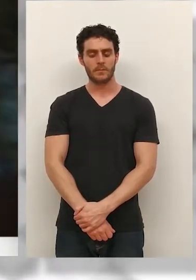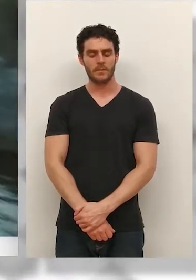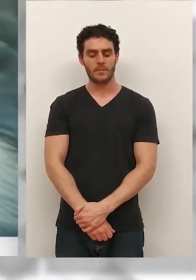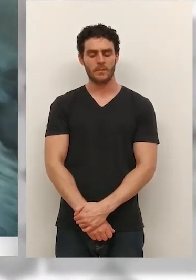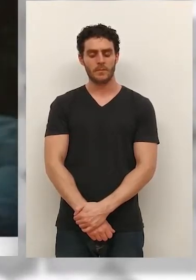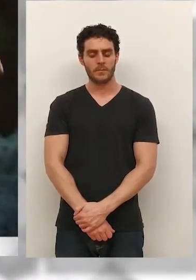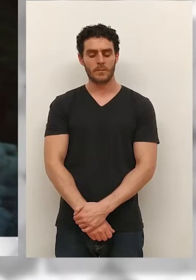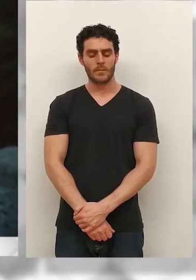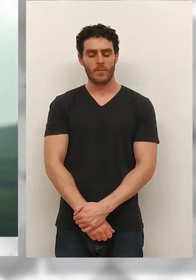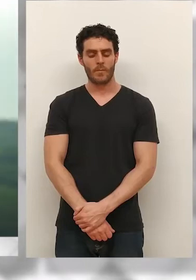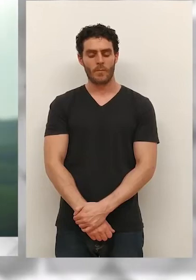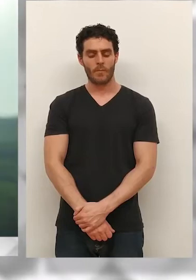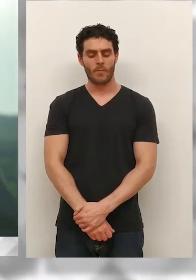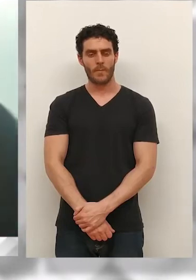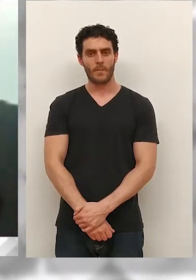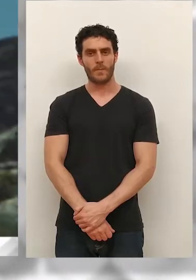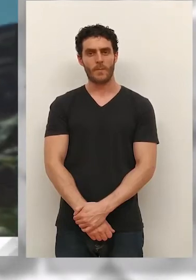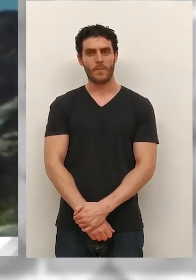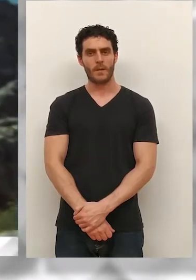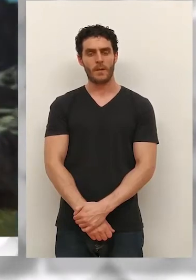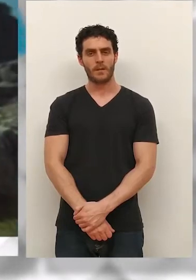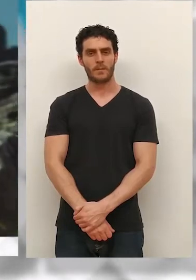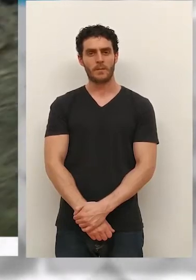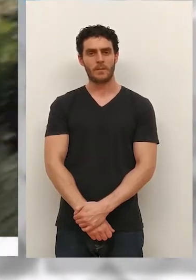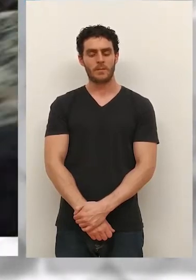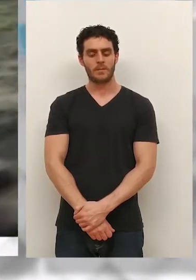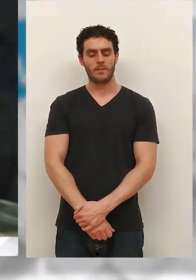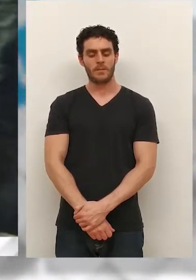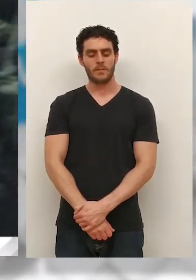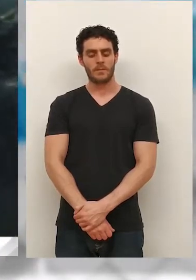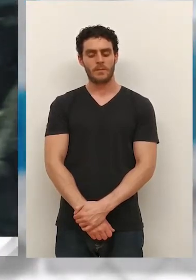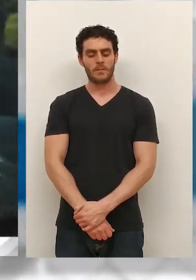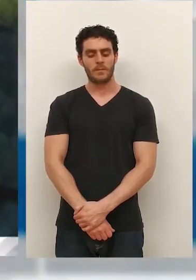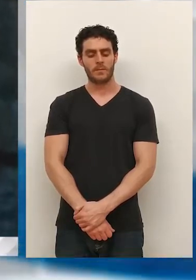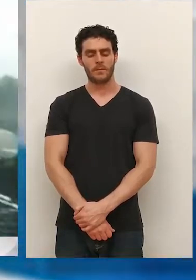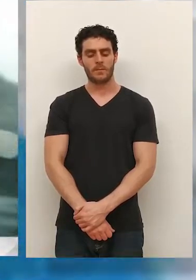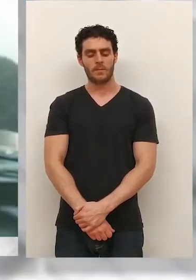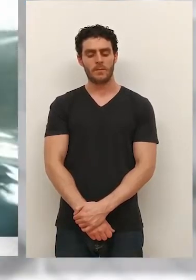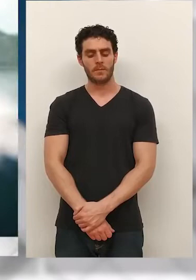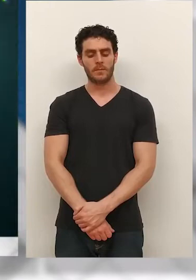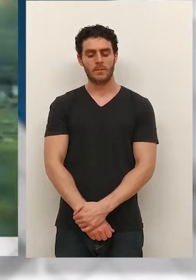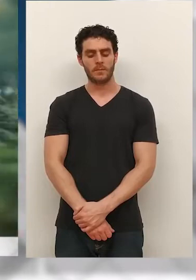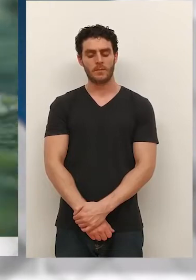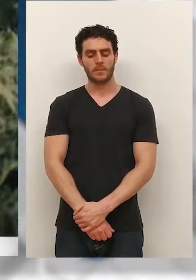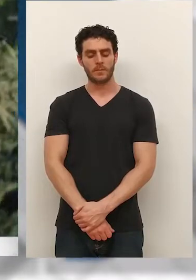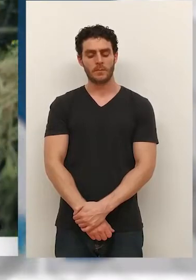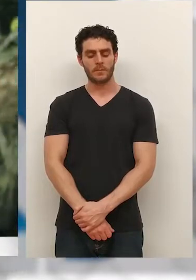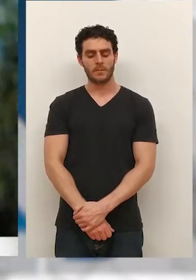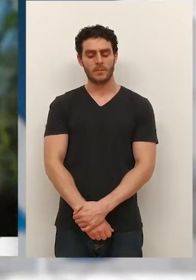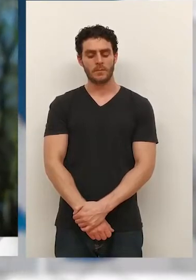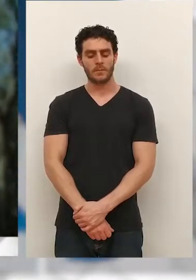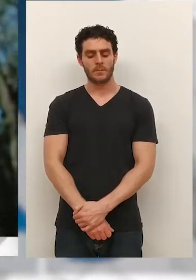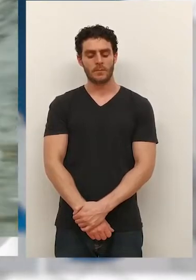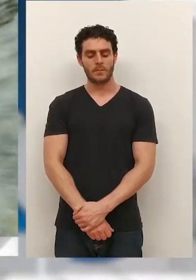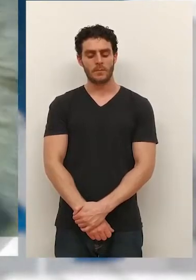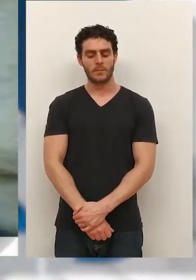que me creaba. Hey, cada primavera mí, hay mejor, mil vidas nuevas. Tiempo. Da igual, porque hoy es mi renacimiento. Y cada